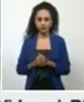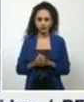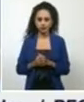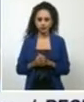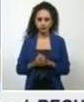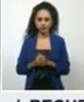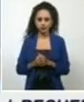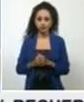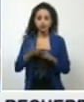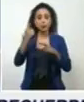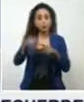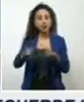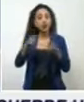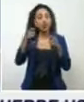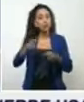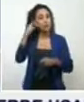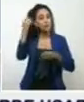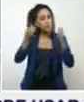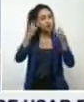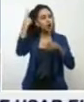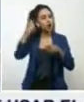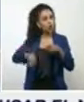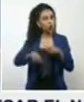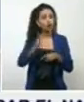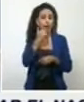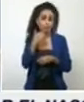Pero hay que pensar en otras cosas más.